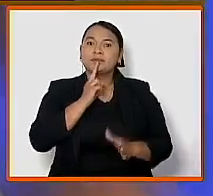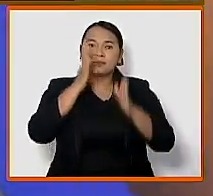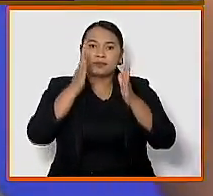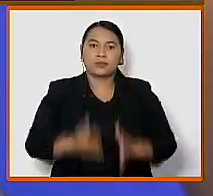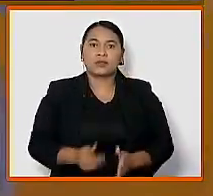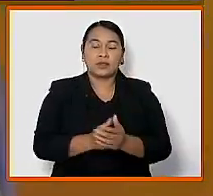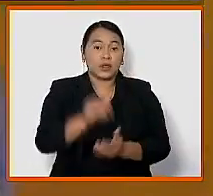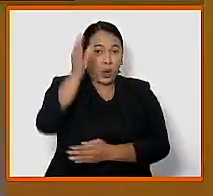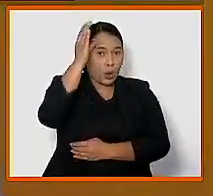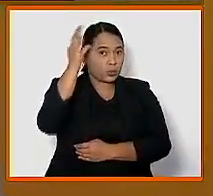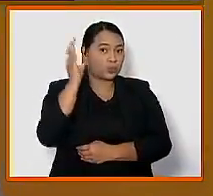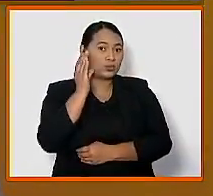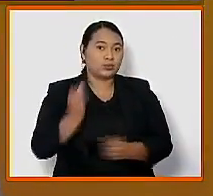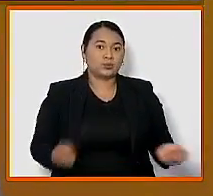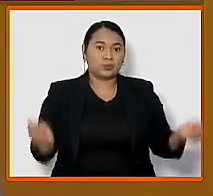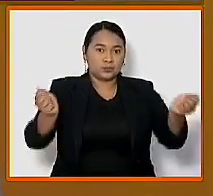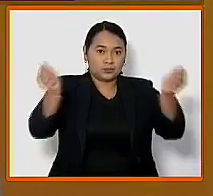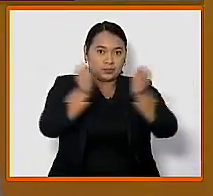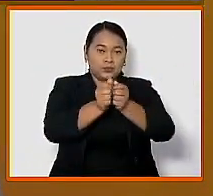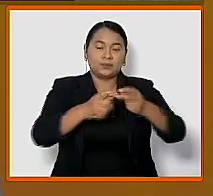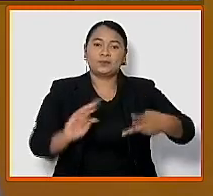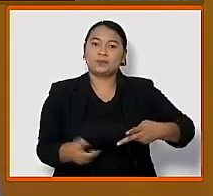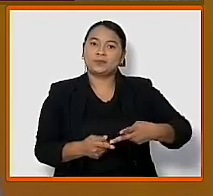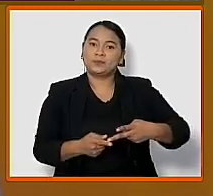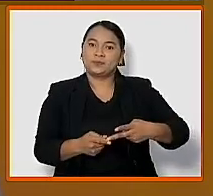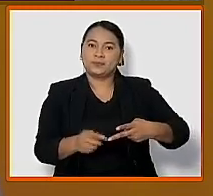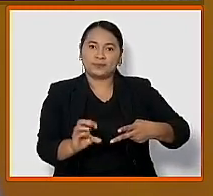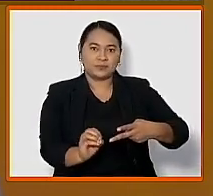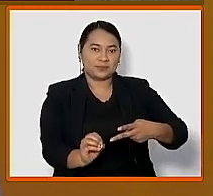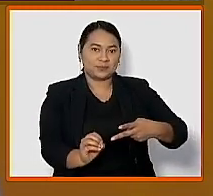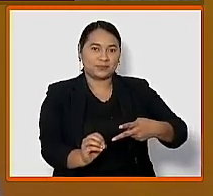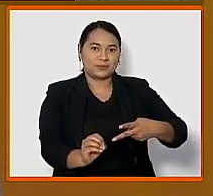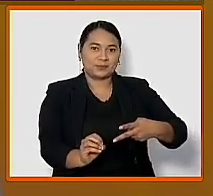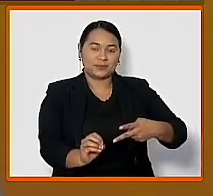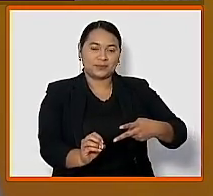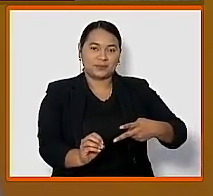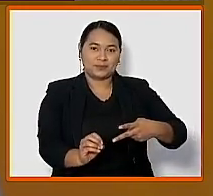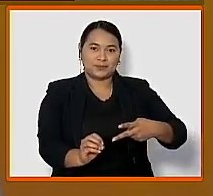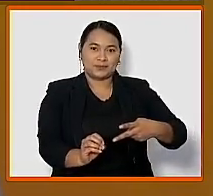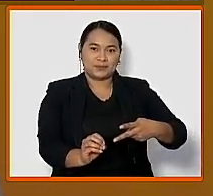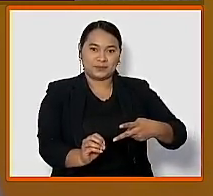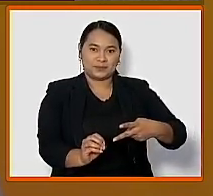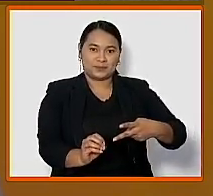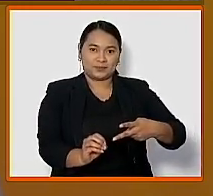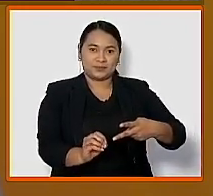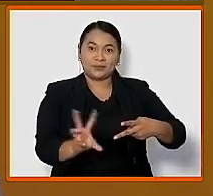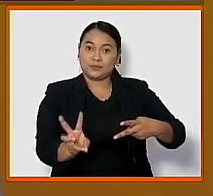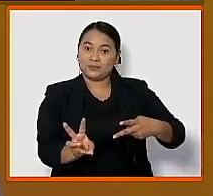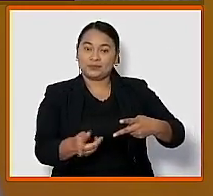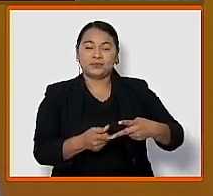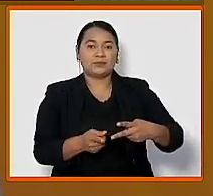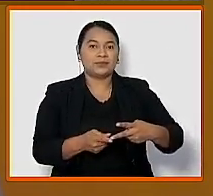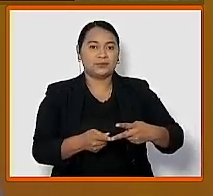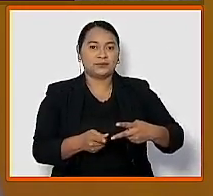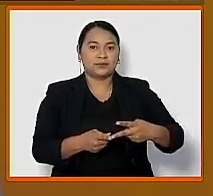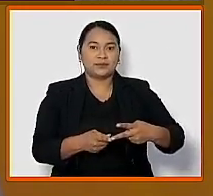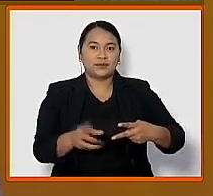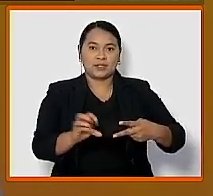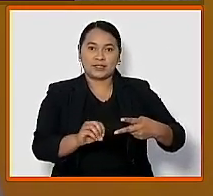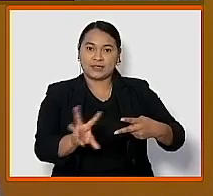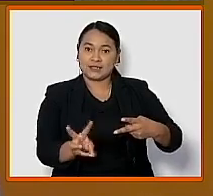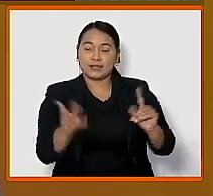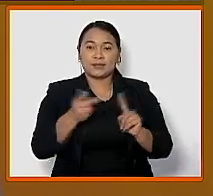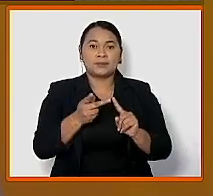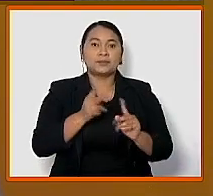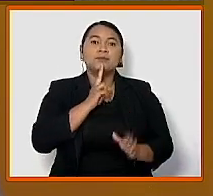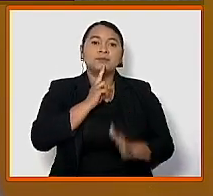catre. Segundo número ganador, su primer dígito es el 0. Segundo dígito, este es el 6. Segundo número ganador, 06